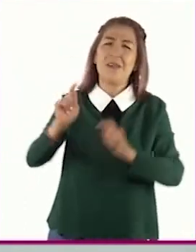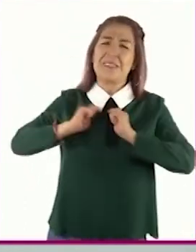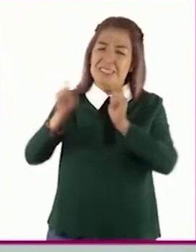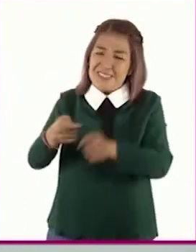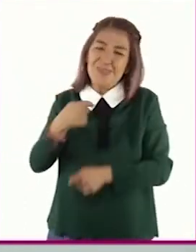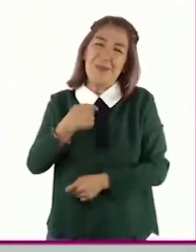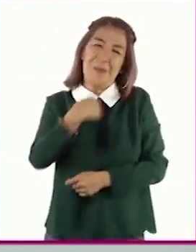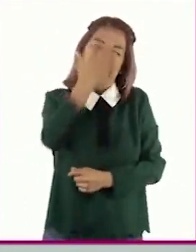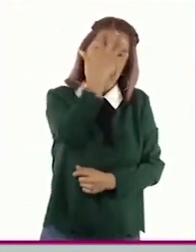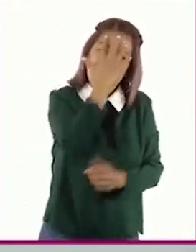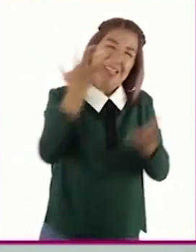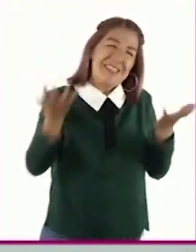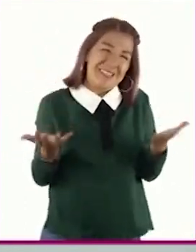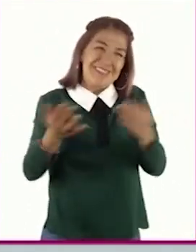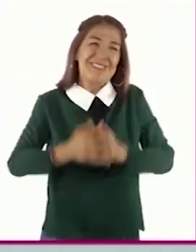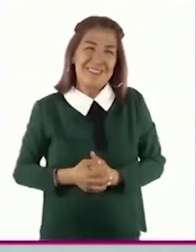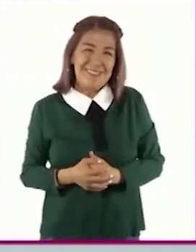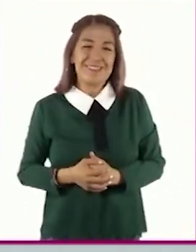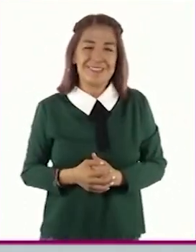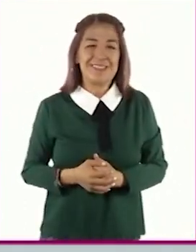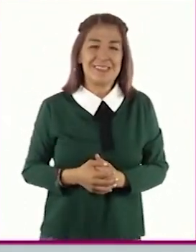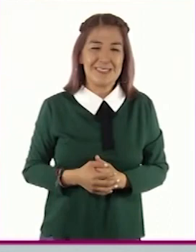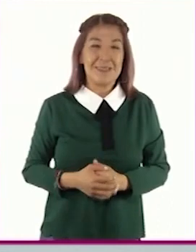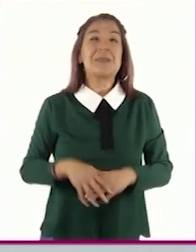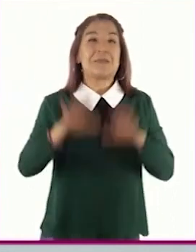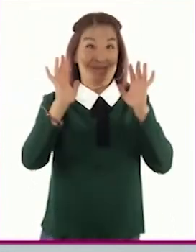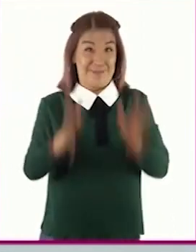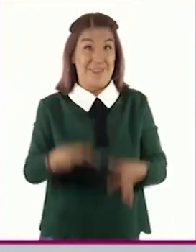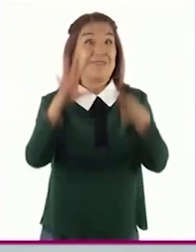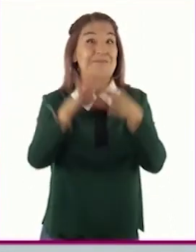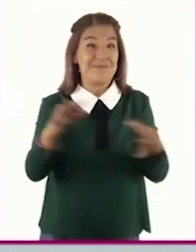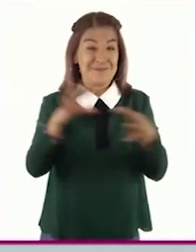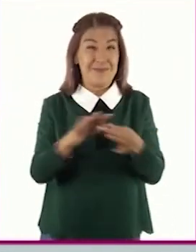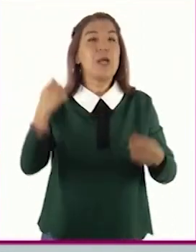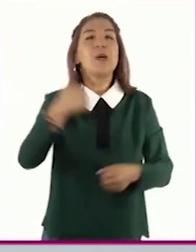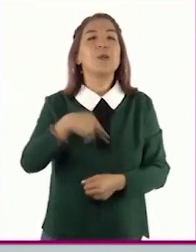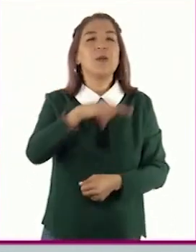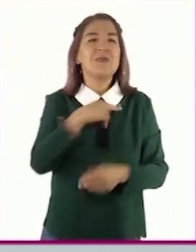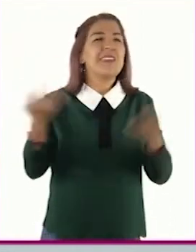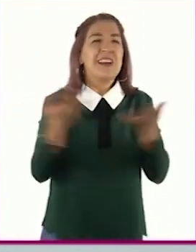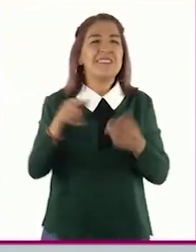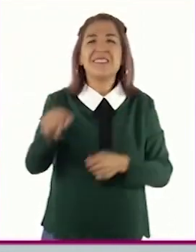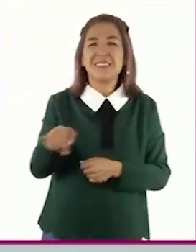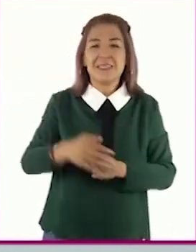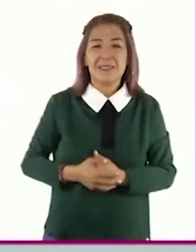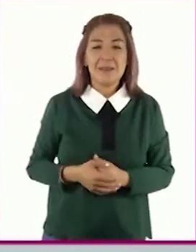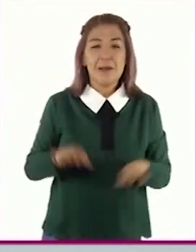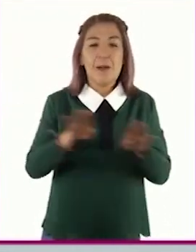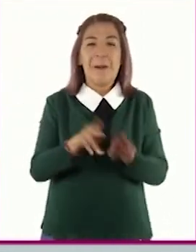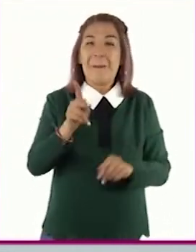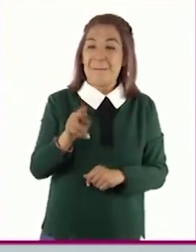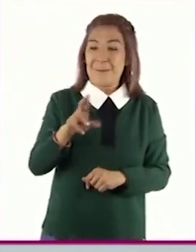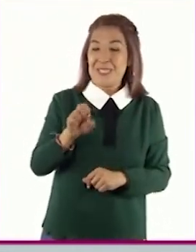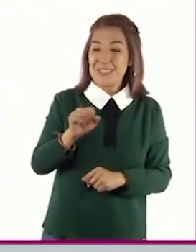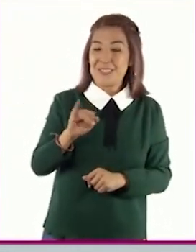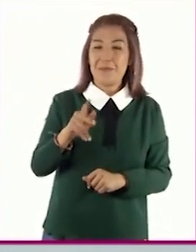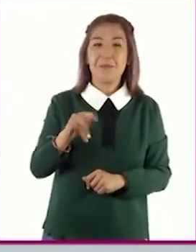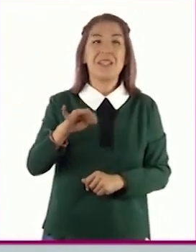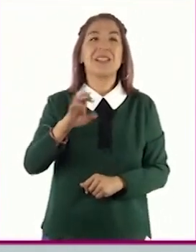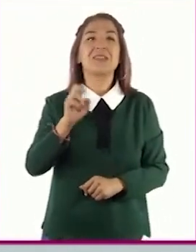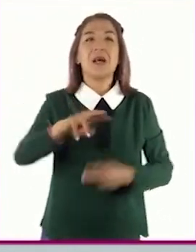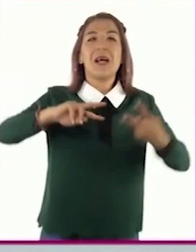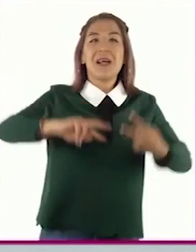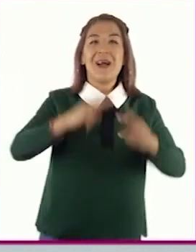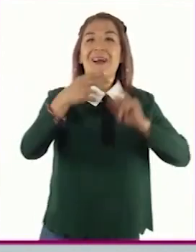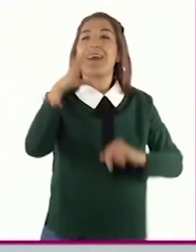de pena. Sí, padre. Pues, ¡ahí les voy! Nosotros hicimos una precipitación inversa.